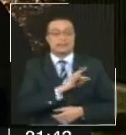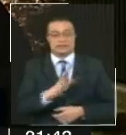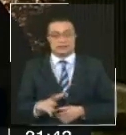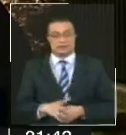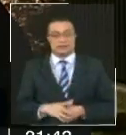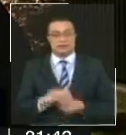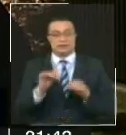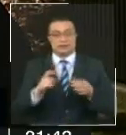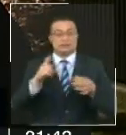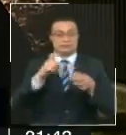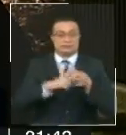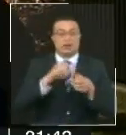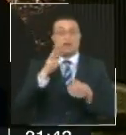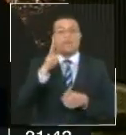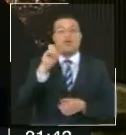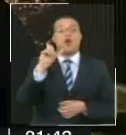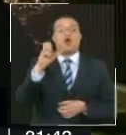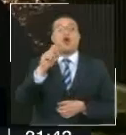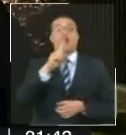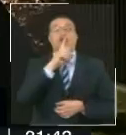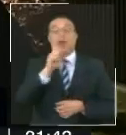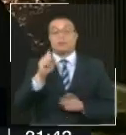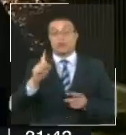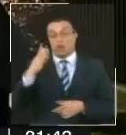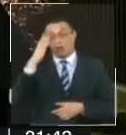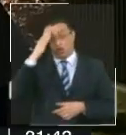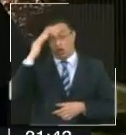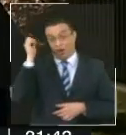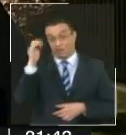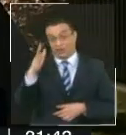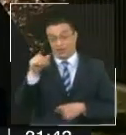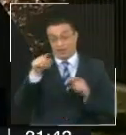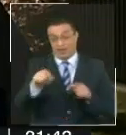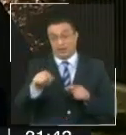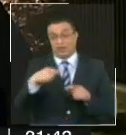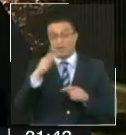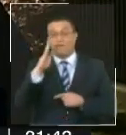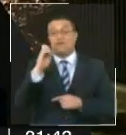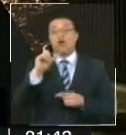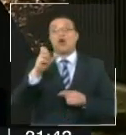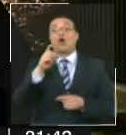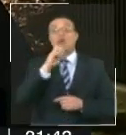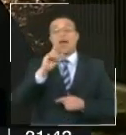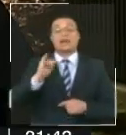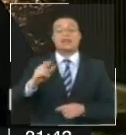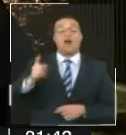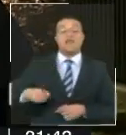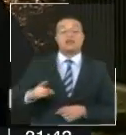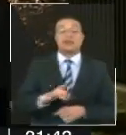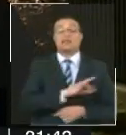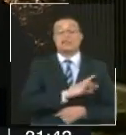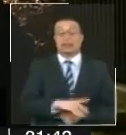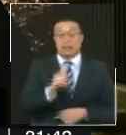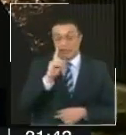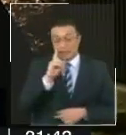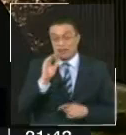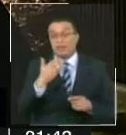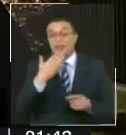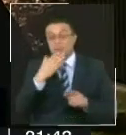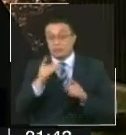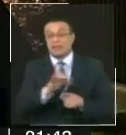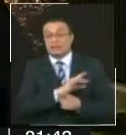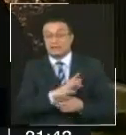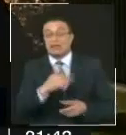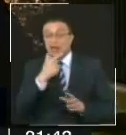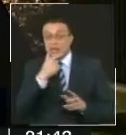su pertenencia al pacto de Bogotá y esto es importante porque no hay que olvidar que actualmente el pacto de Bogotá y las obligaciones chilenas implican que incluso en el caso que chile decidiera